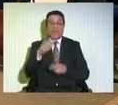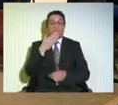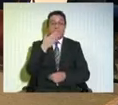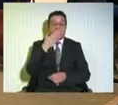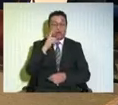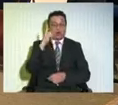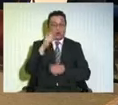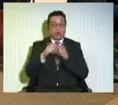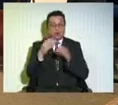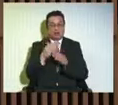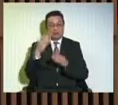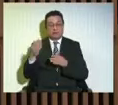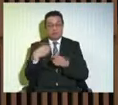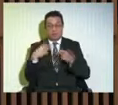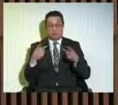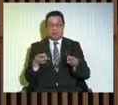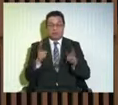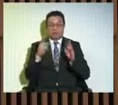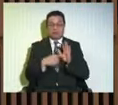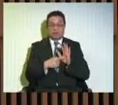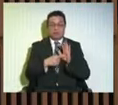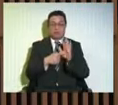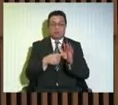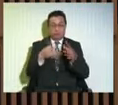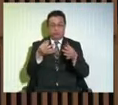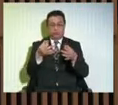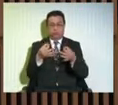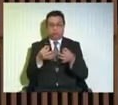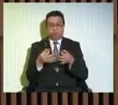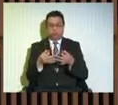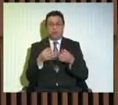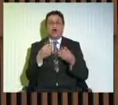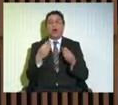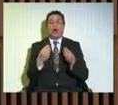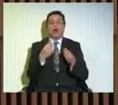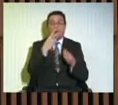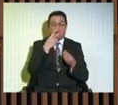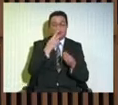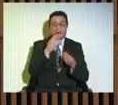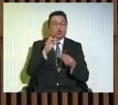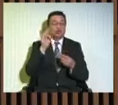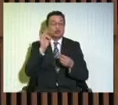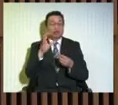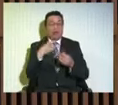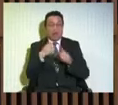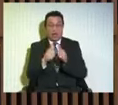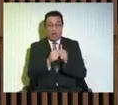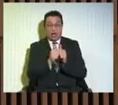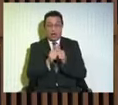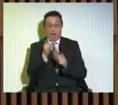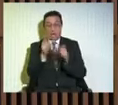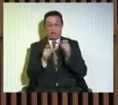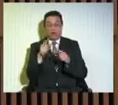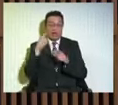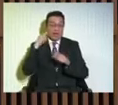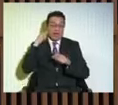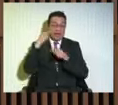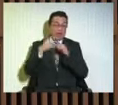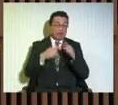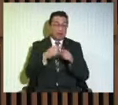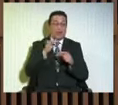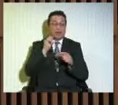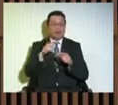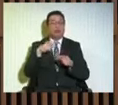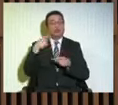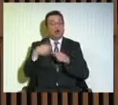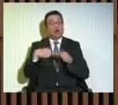año siguiente. Y nos permite mostrar cifras como la que hemos visto de cómo no solo hemos acompañado a personas a lo largo de la historia, sino que todos